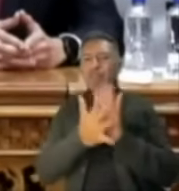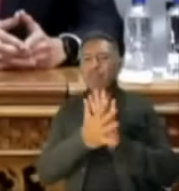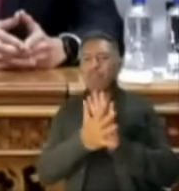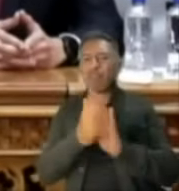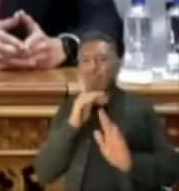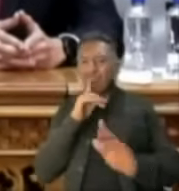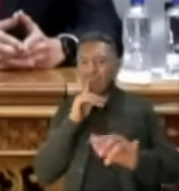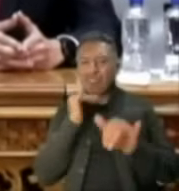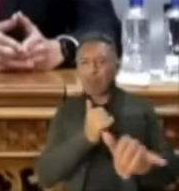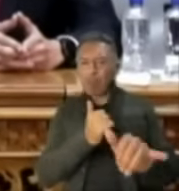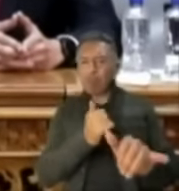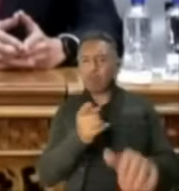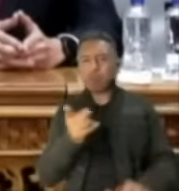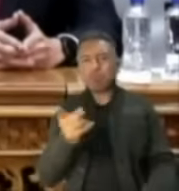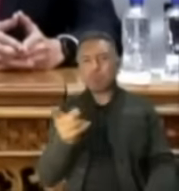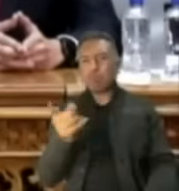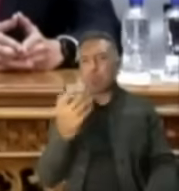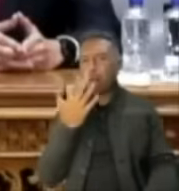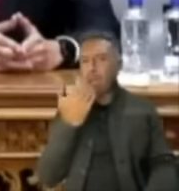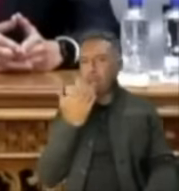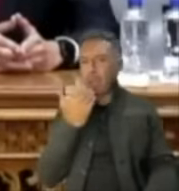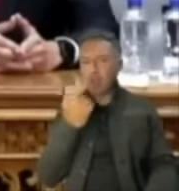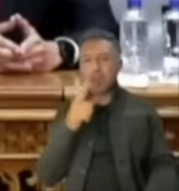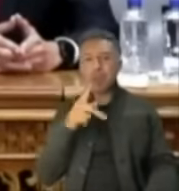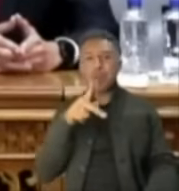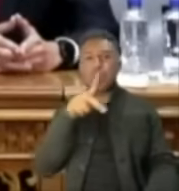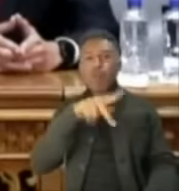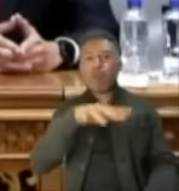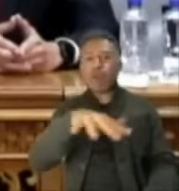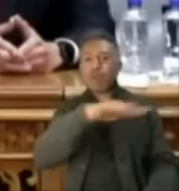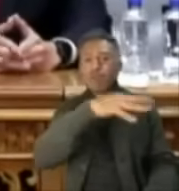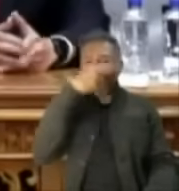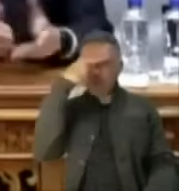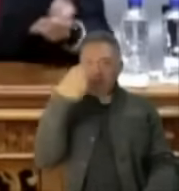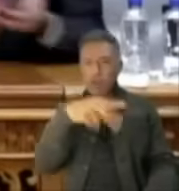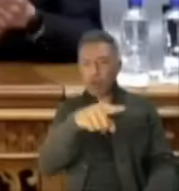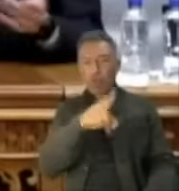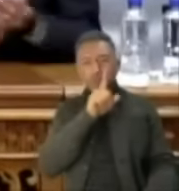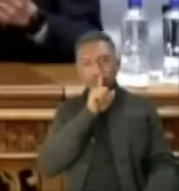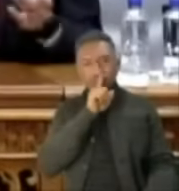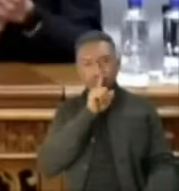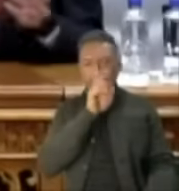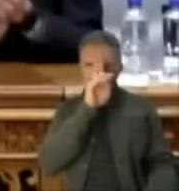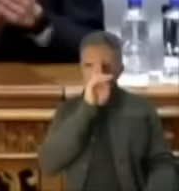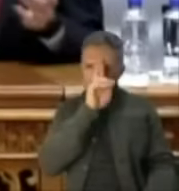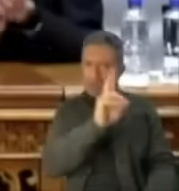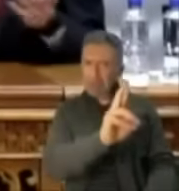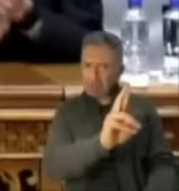voluntad del pueblo de México. Eso no lo voy a olvidar.